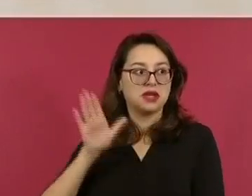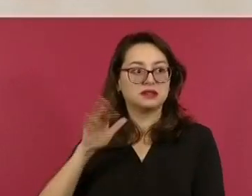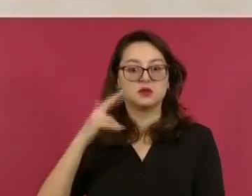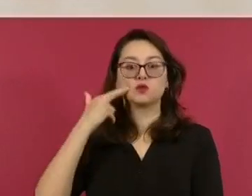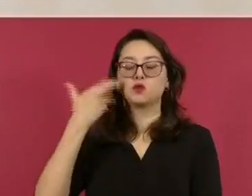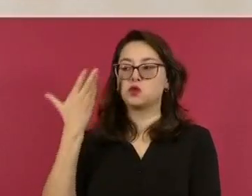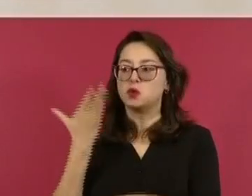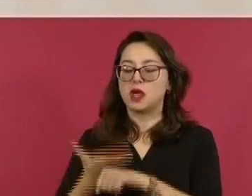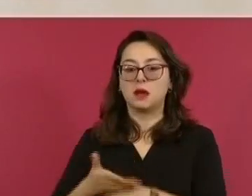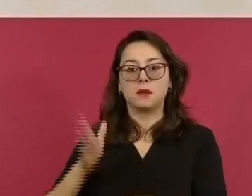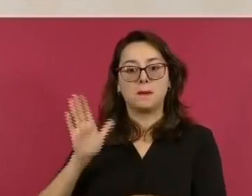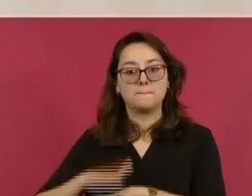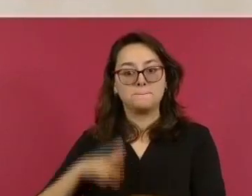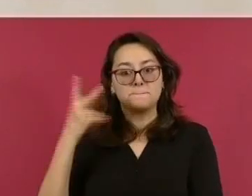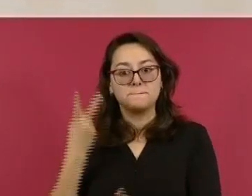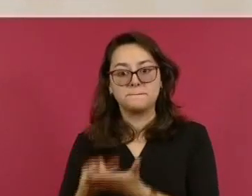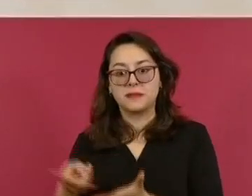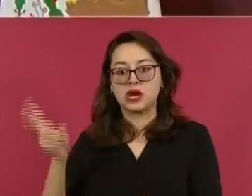Nada de